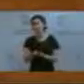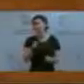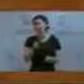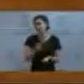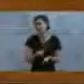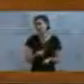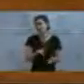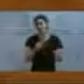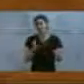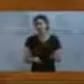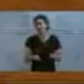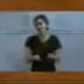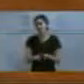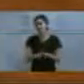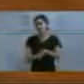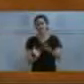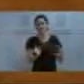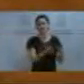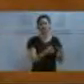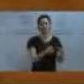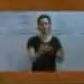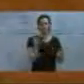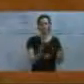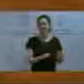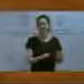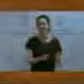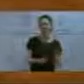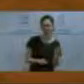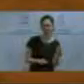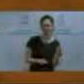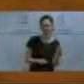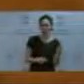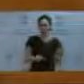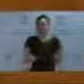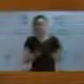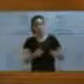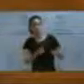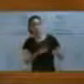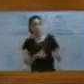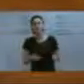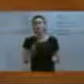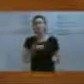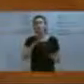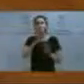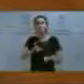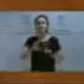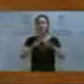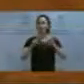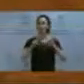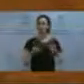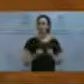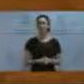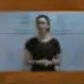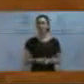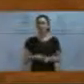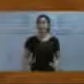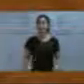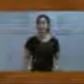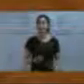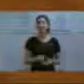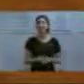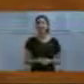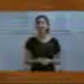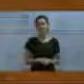tres en raya, pero siempre pierden, los tres. Bueno, nosotros estamos a lo de Asturias y porque estamos a lo de